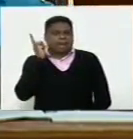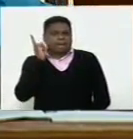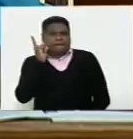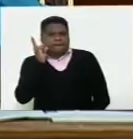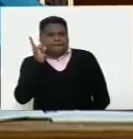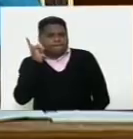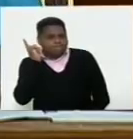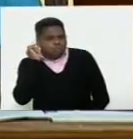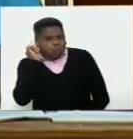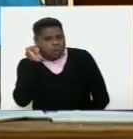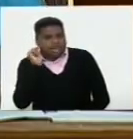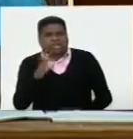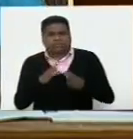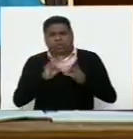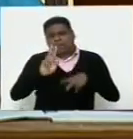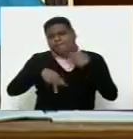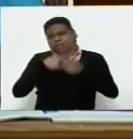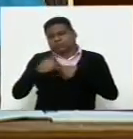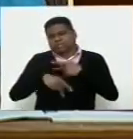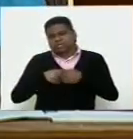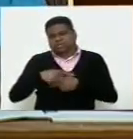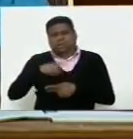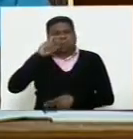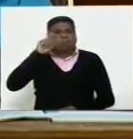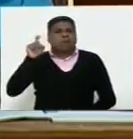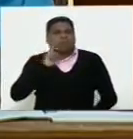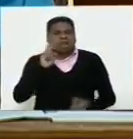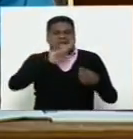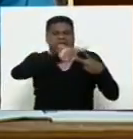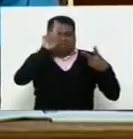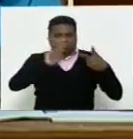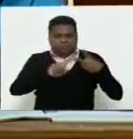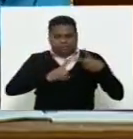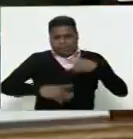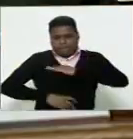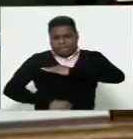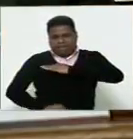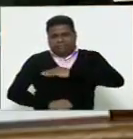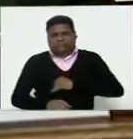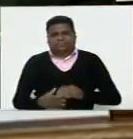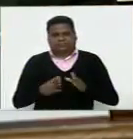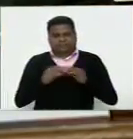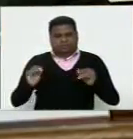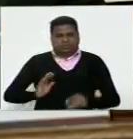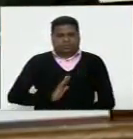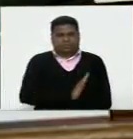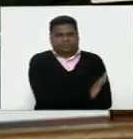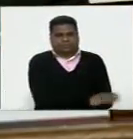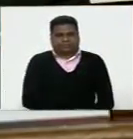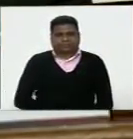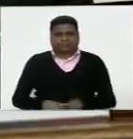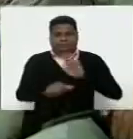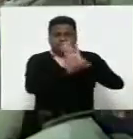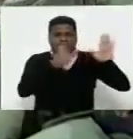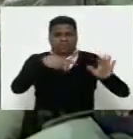la atención de su gestación, trabajo de parto, parto y nacimiento. Es todo. En consideración al artículo